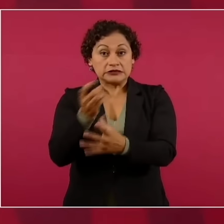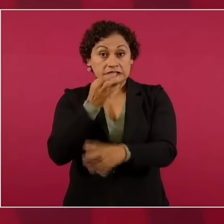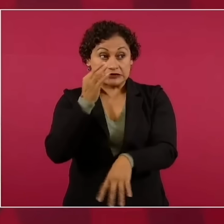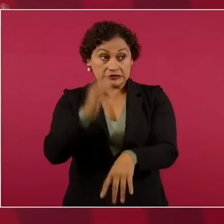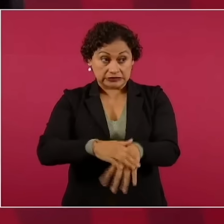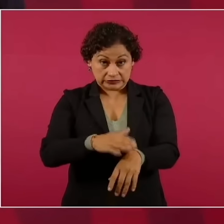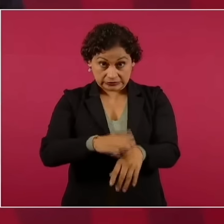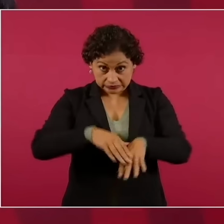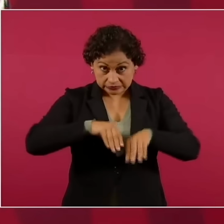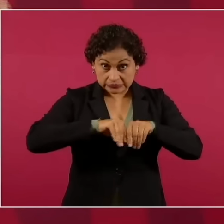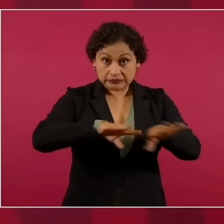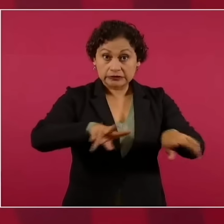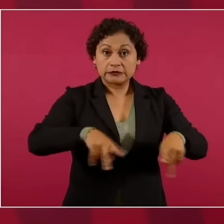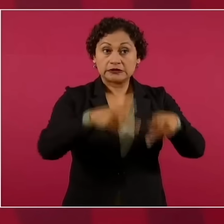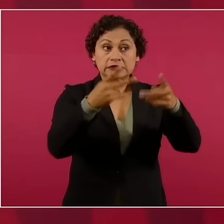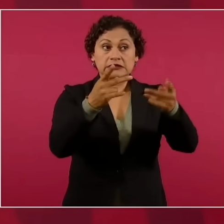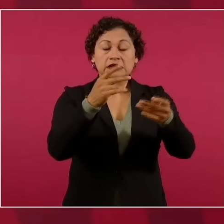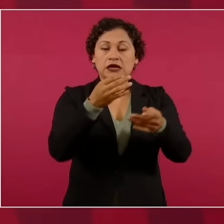no.